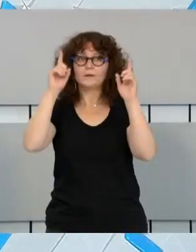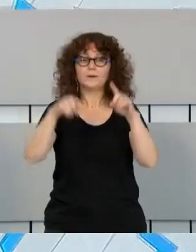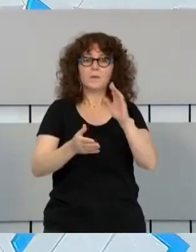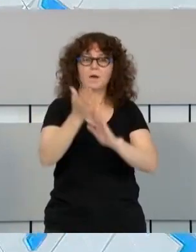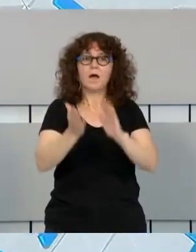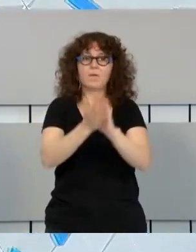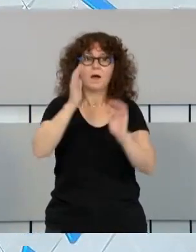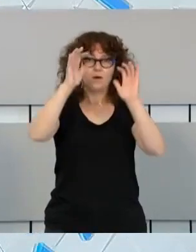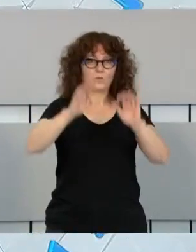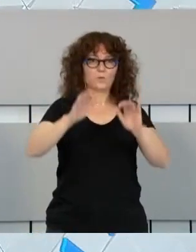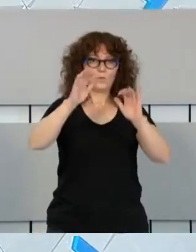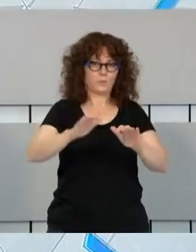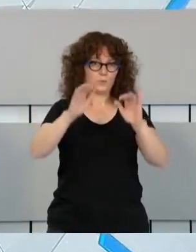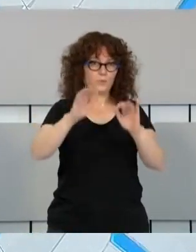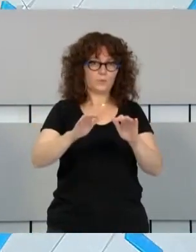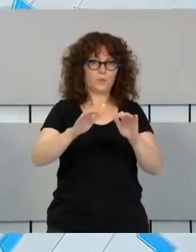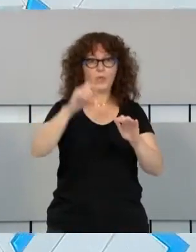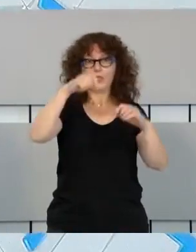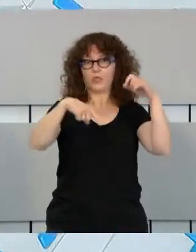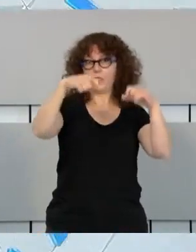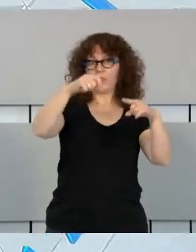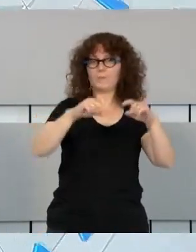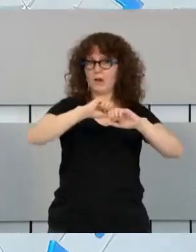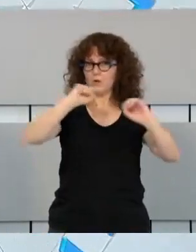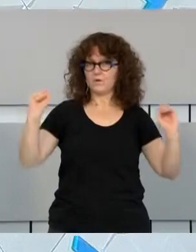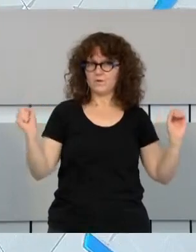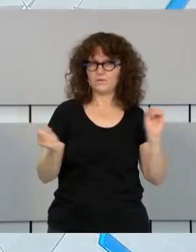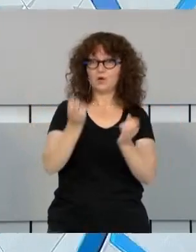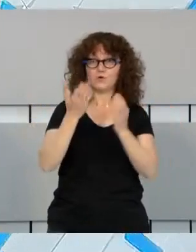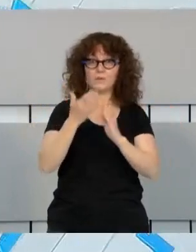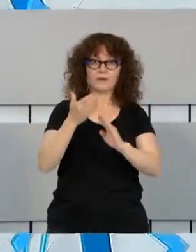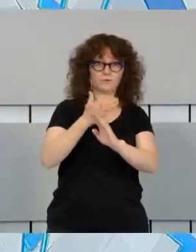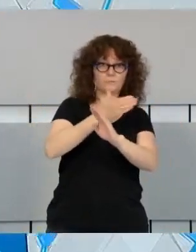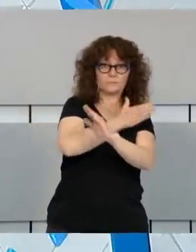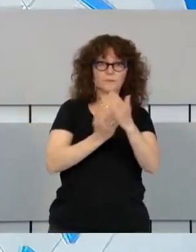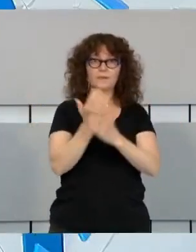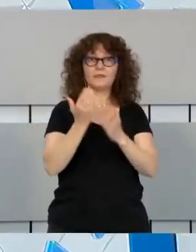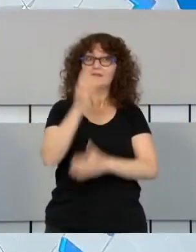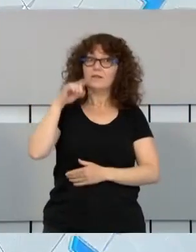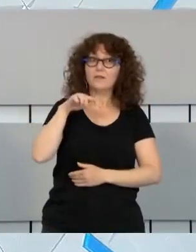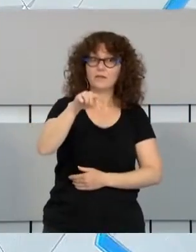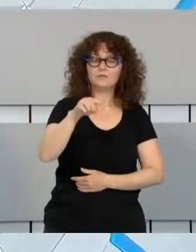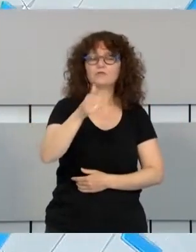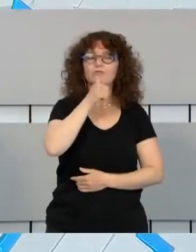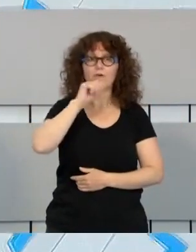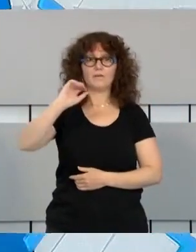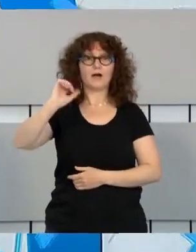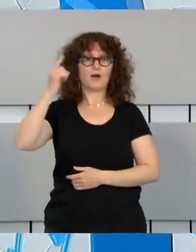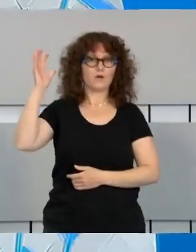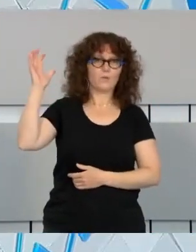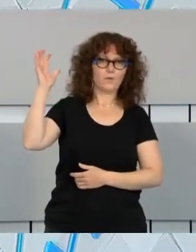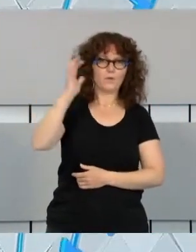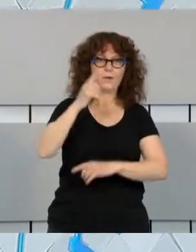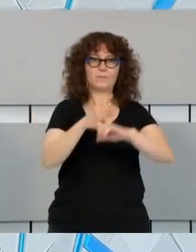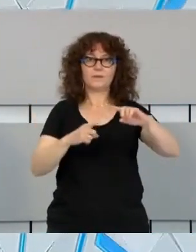de precipitaciones. Serán débiles, pero el día será bastante gélido respecto a jornadas anteriores. En el centro peninsular, todavía luciendo el sol a partir